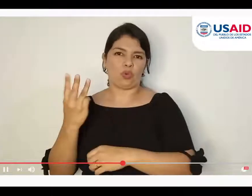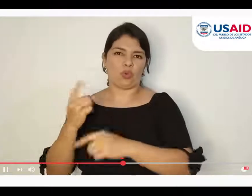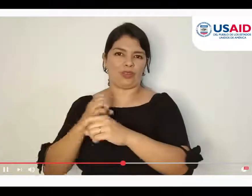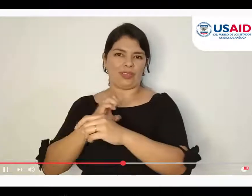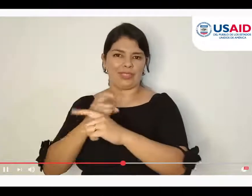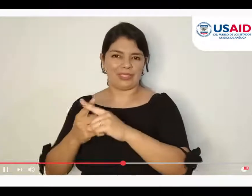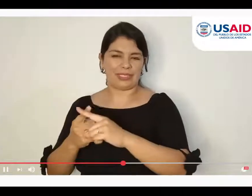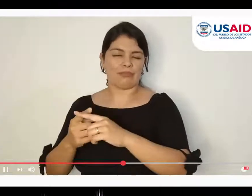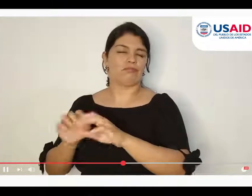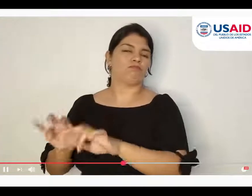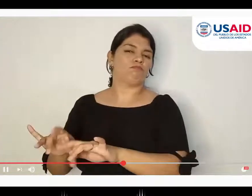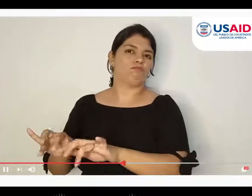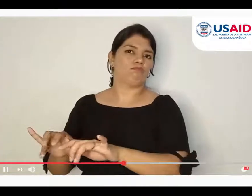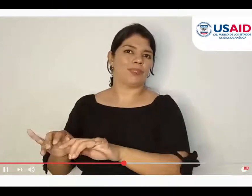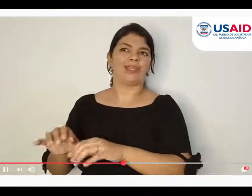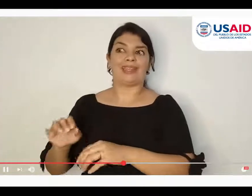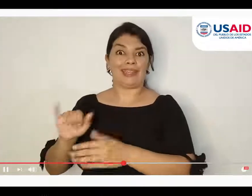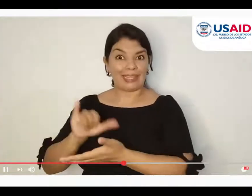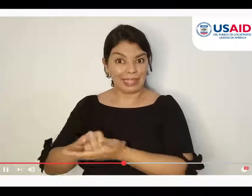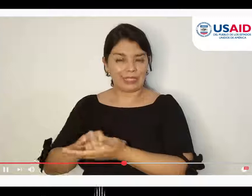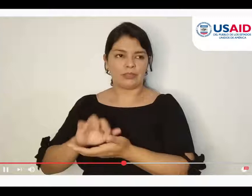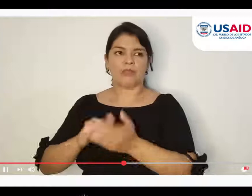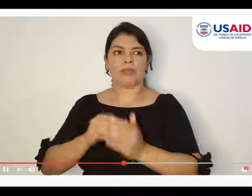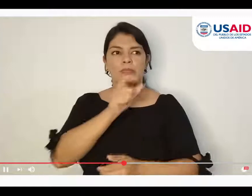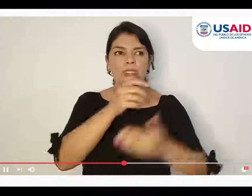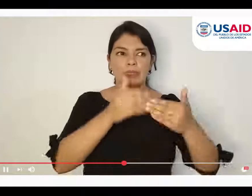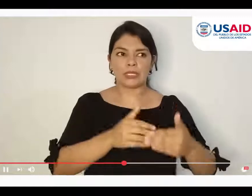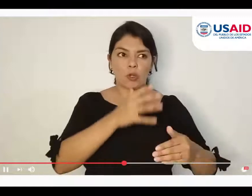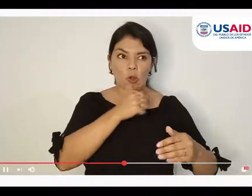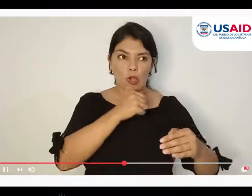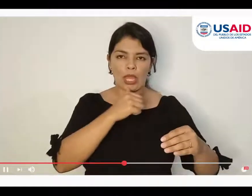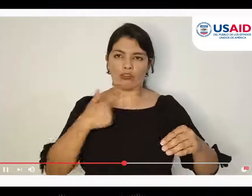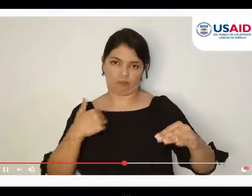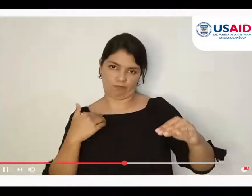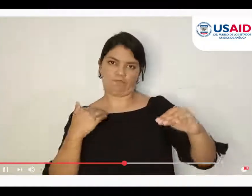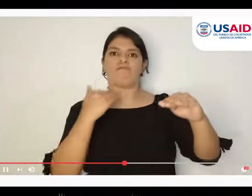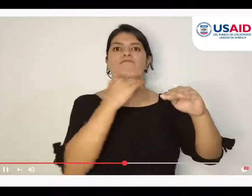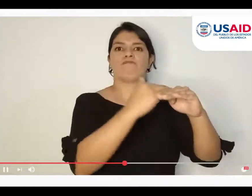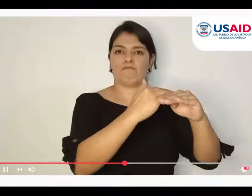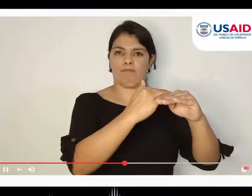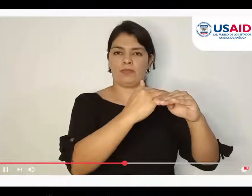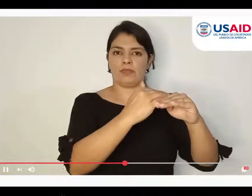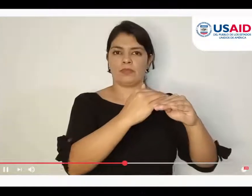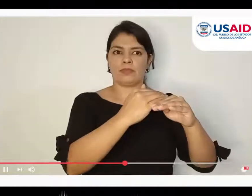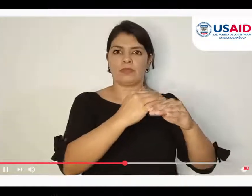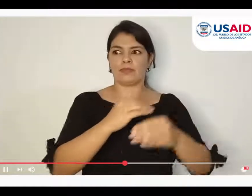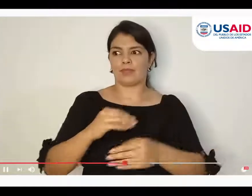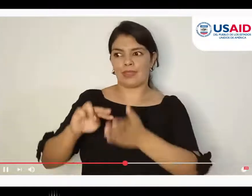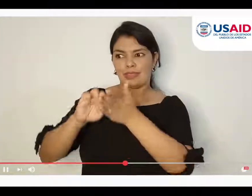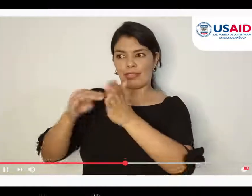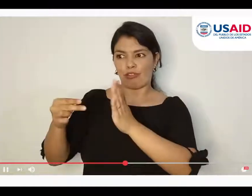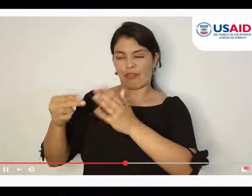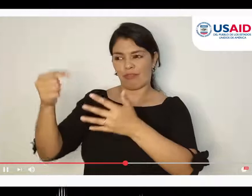está equiparando sus condiciones a la persona sin discapacidad. Entonces, digamos que nos pone en un